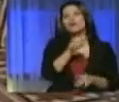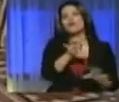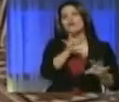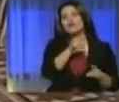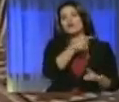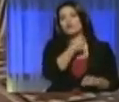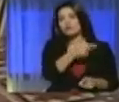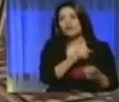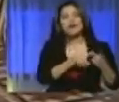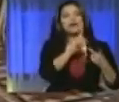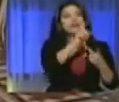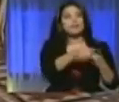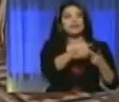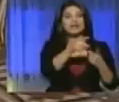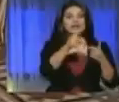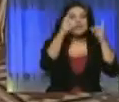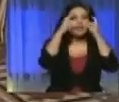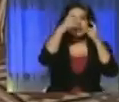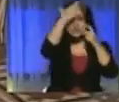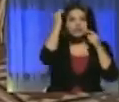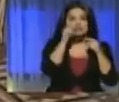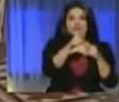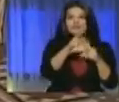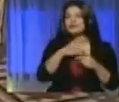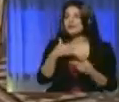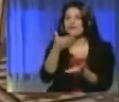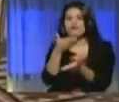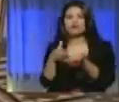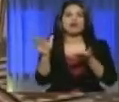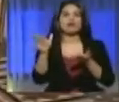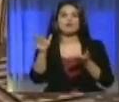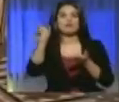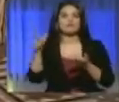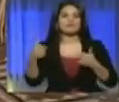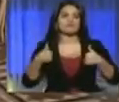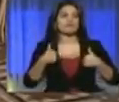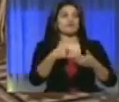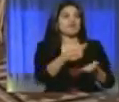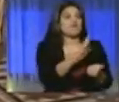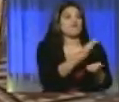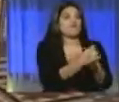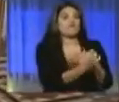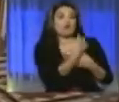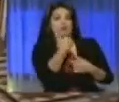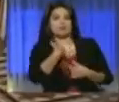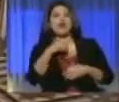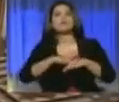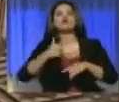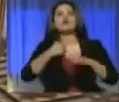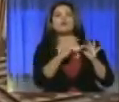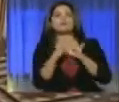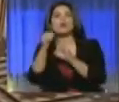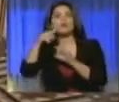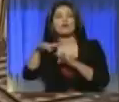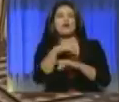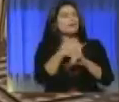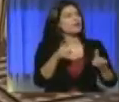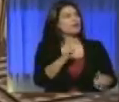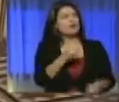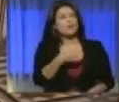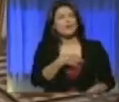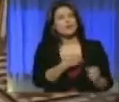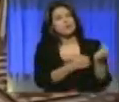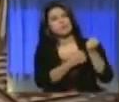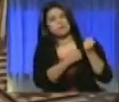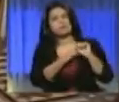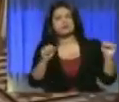clase de oligarquía quiere sacar al del pueblo. Quiere sacar a un pueblo. No han podido ni podrán. Por